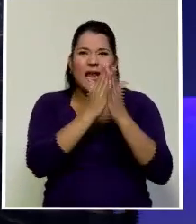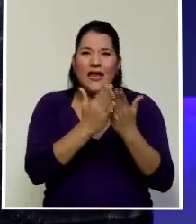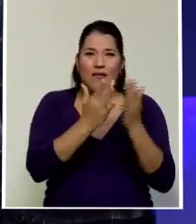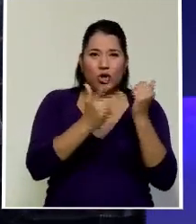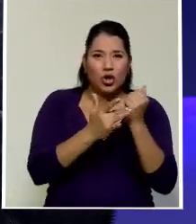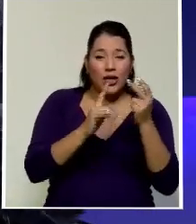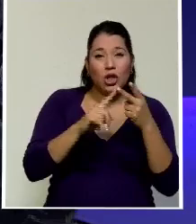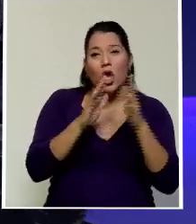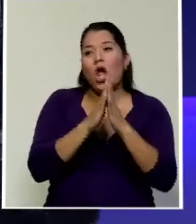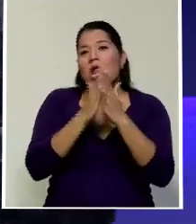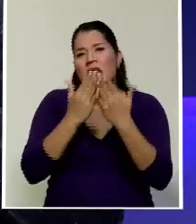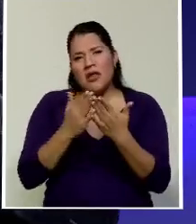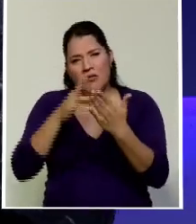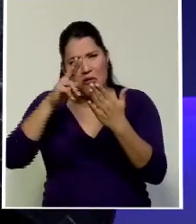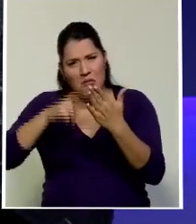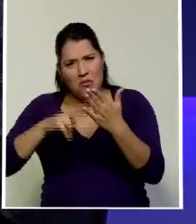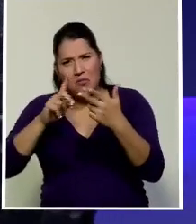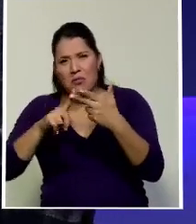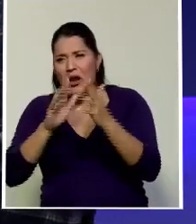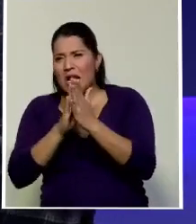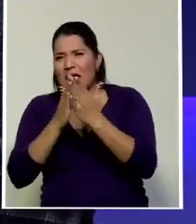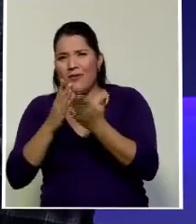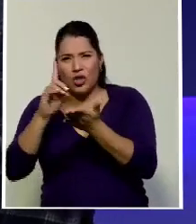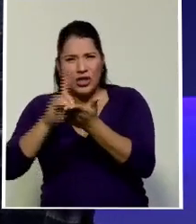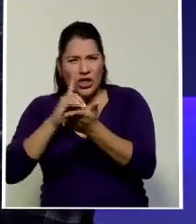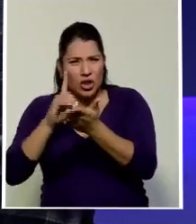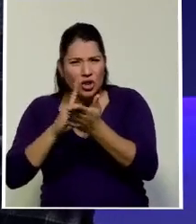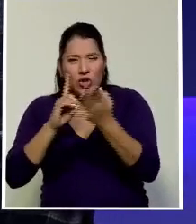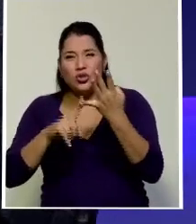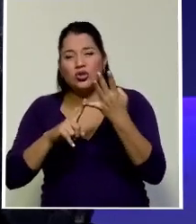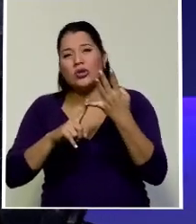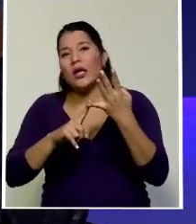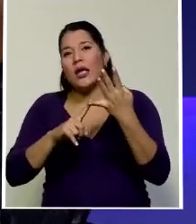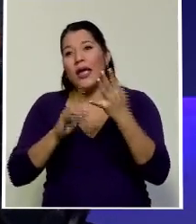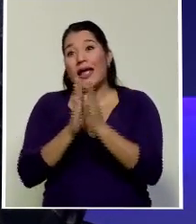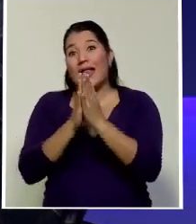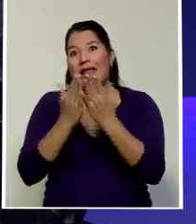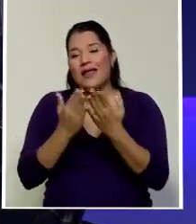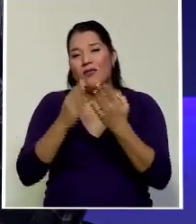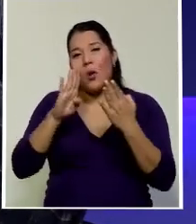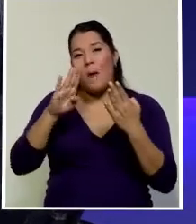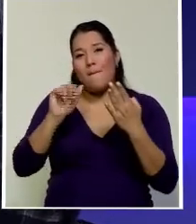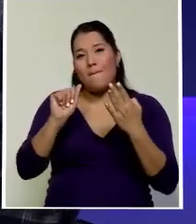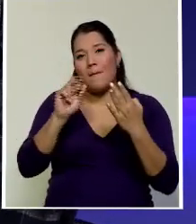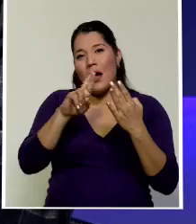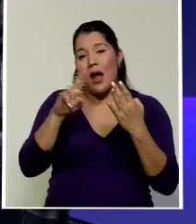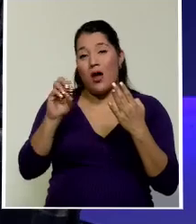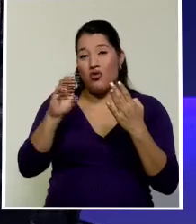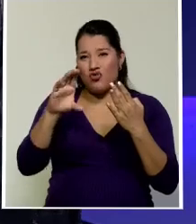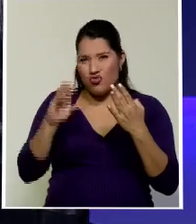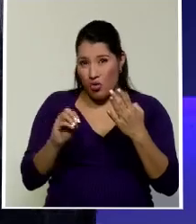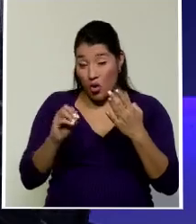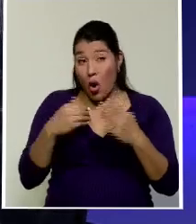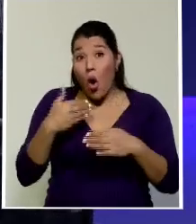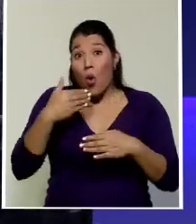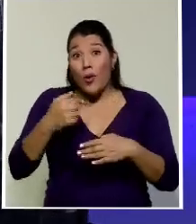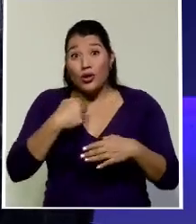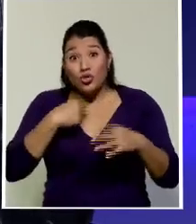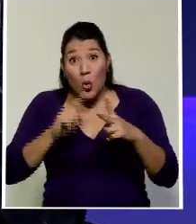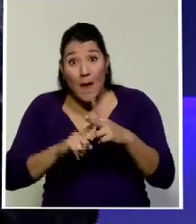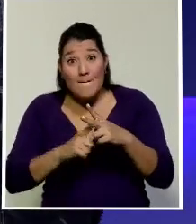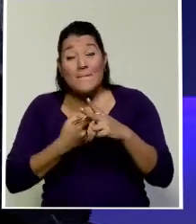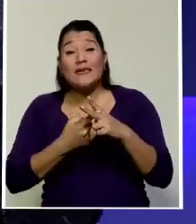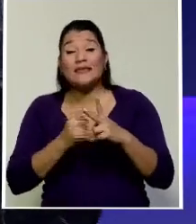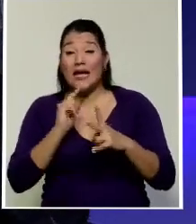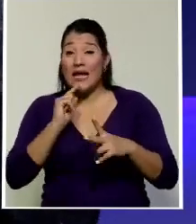libros literarios, tenía enciclopedias, y tenía libros del barroco español, que eso ahí fue donde yo cuando comencé a leer como en serio, digamos, cuando estaba ya